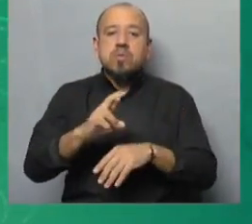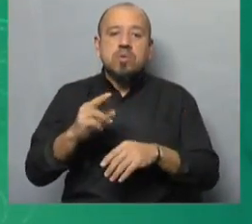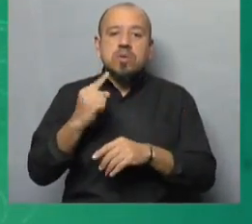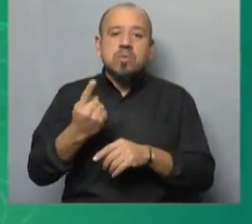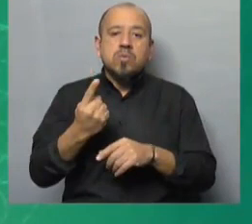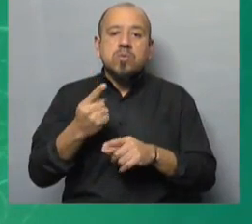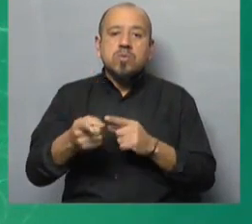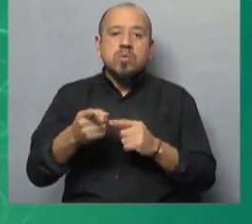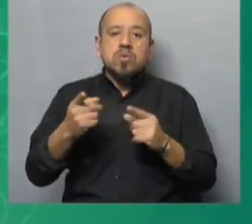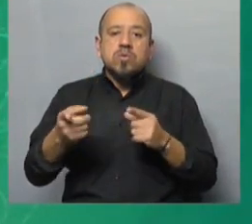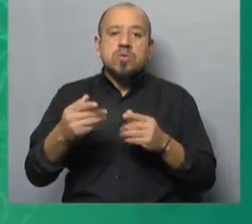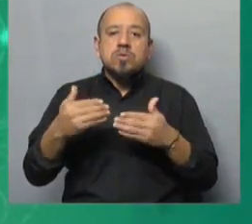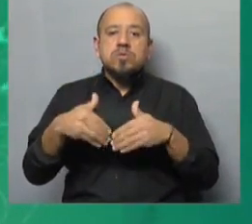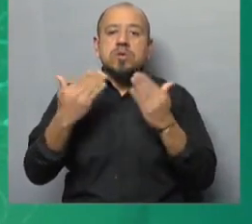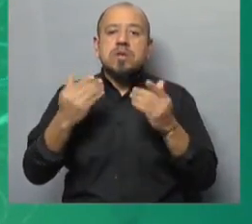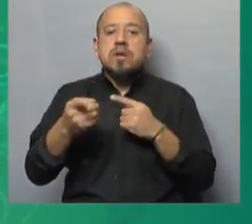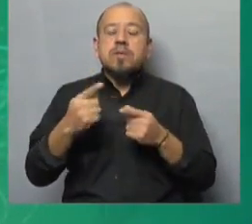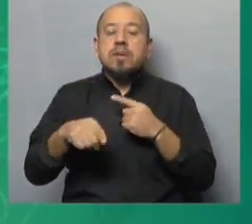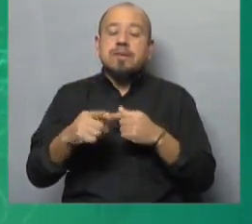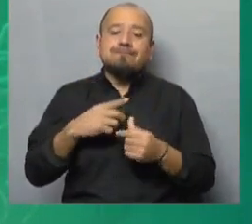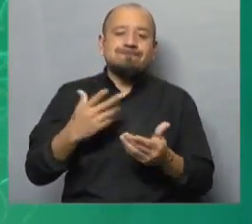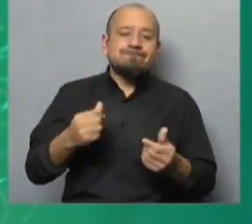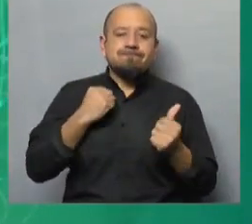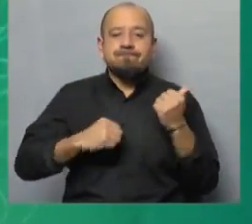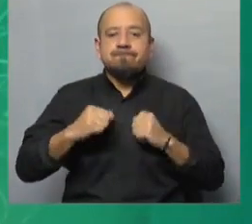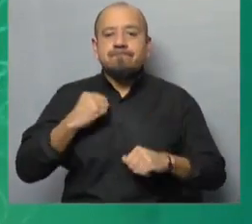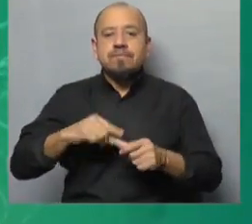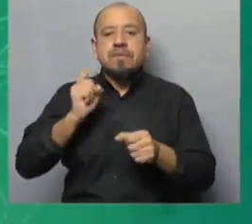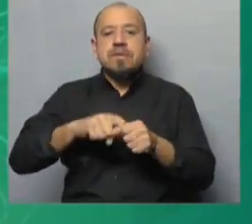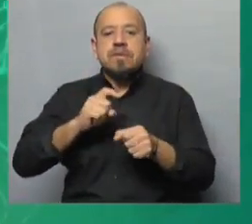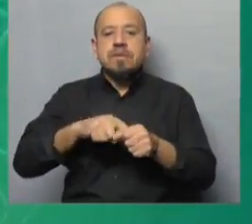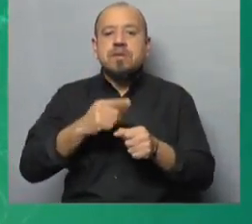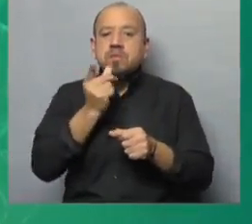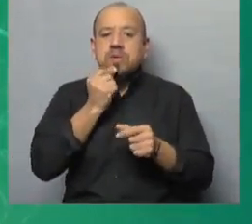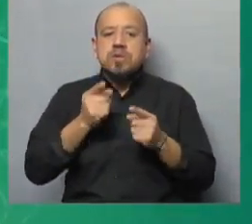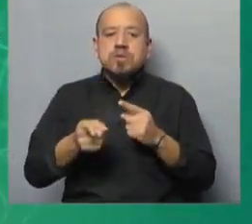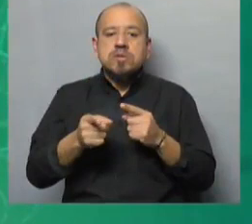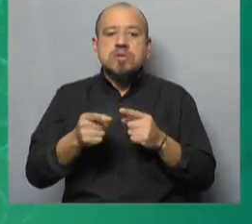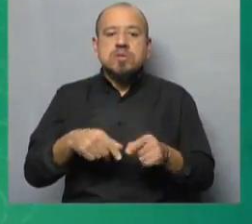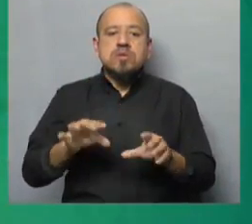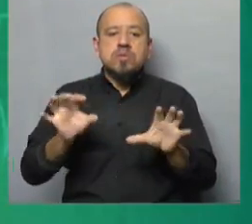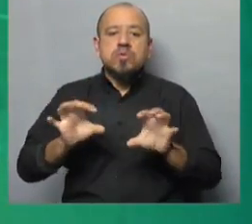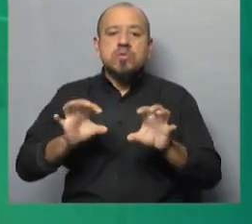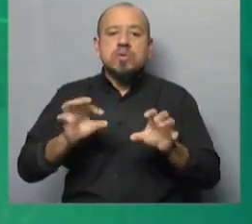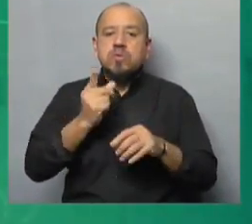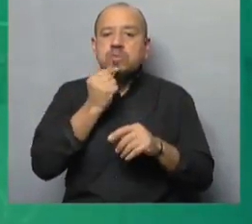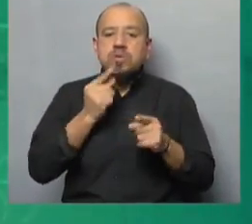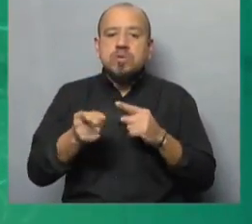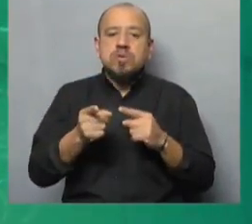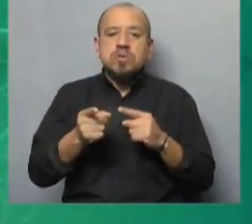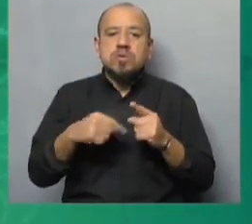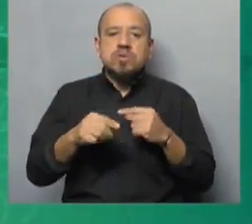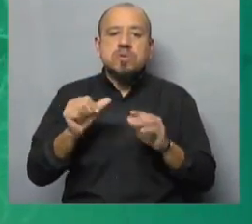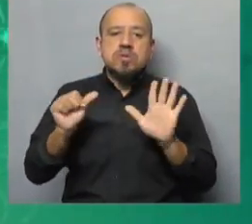provocó graves lesiones desde el sindicato policial se informó esta mañana que la funcionaria policial ingresó